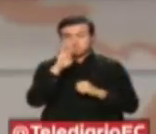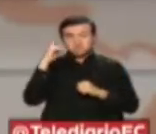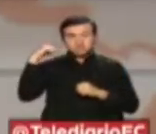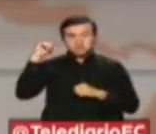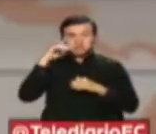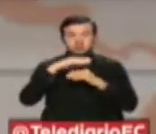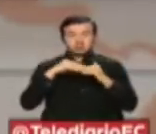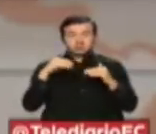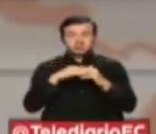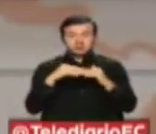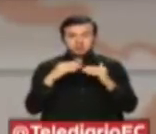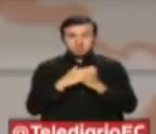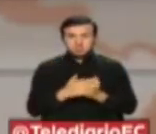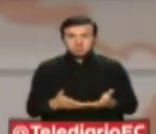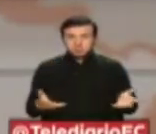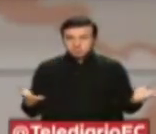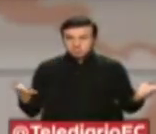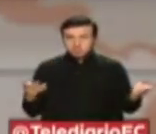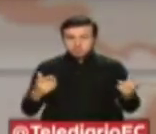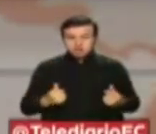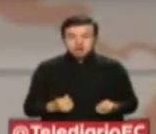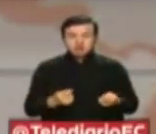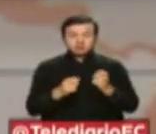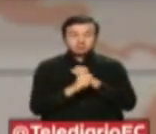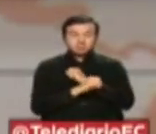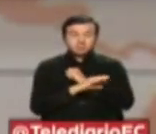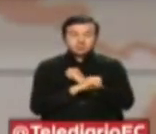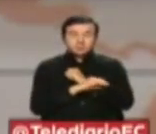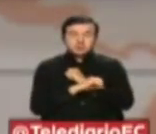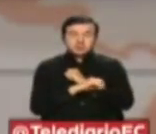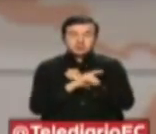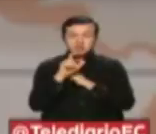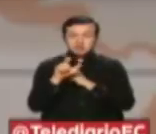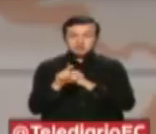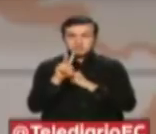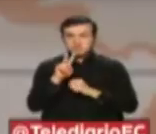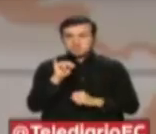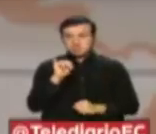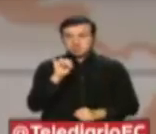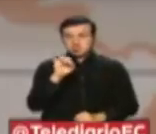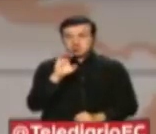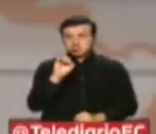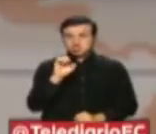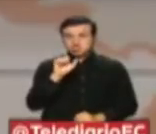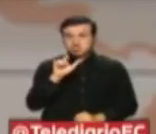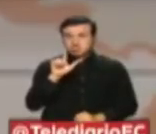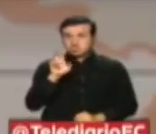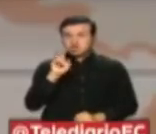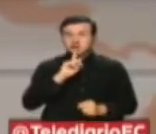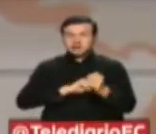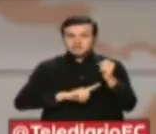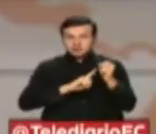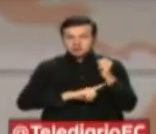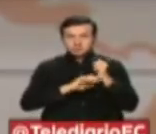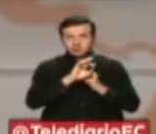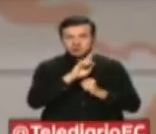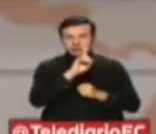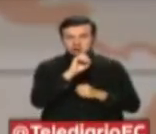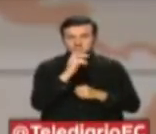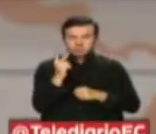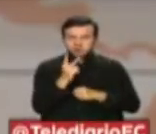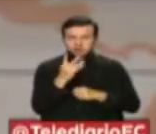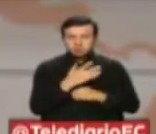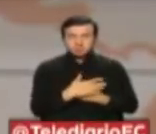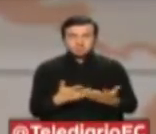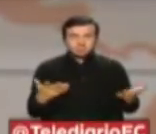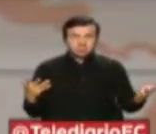de dólares por gastos de publicidad al señor vinicio alvarado hermano de señor fernando alvarado y no es que es